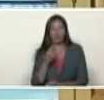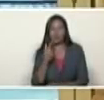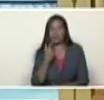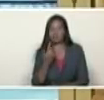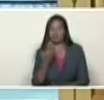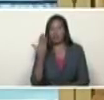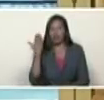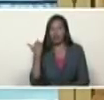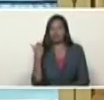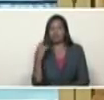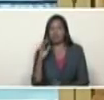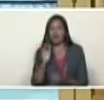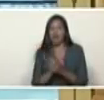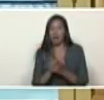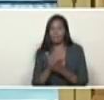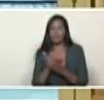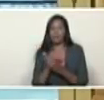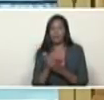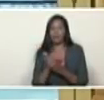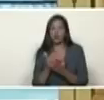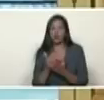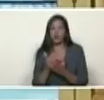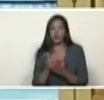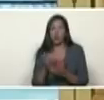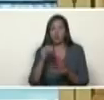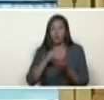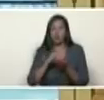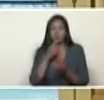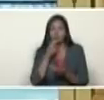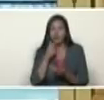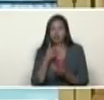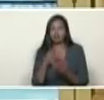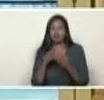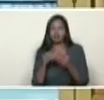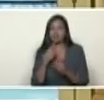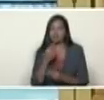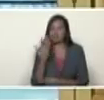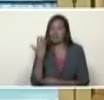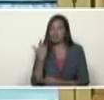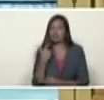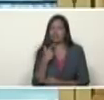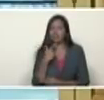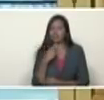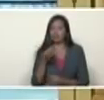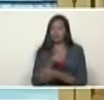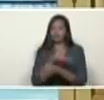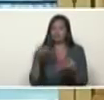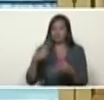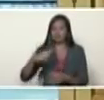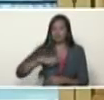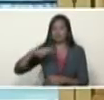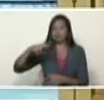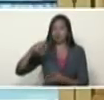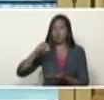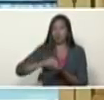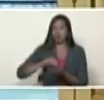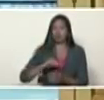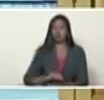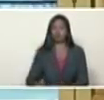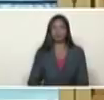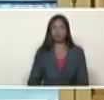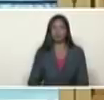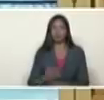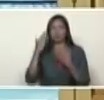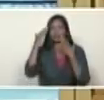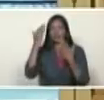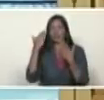nuestro amigo Mata Figueroa. Lo ponemos pepito, ¿no? ¿Qué decía él? No. Cacheroso es la cosa. Saludo a Mata